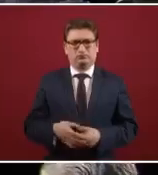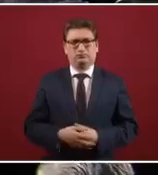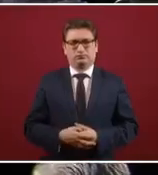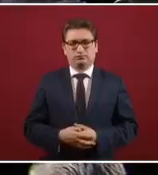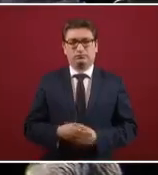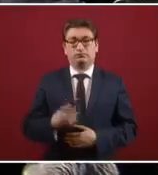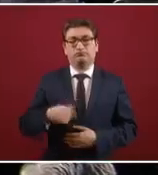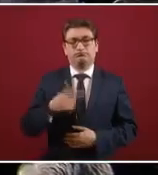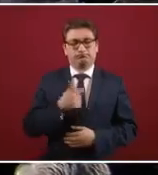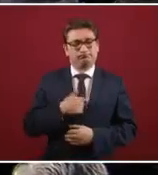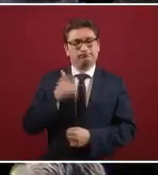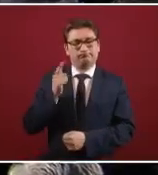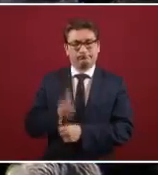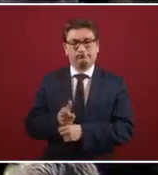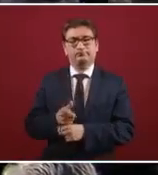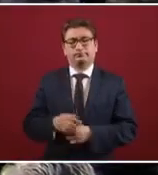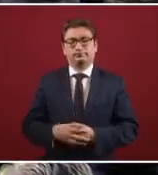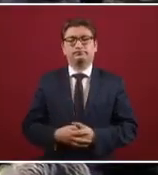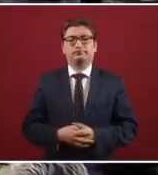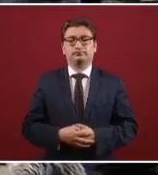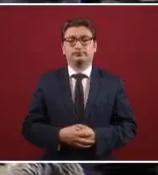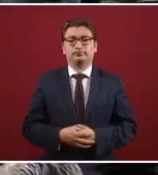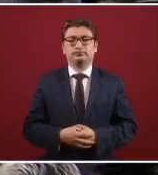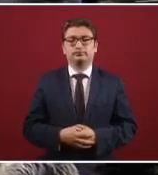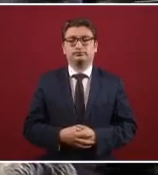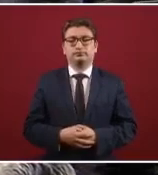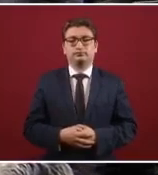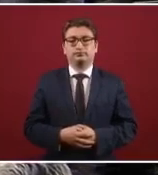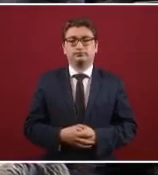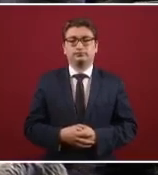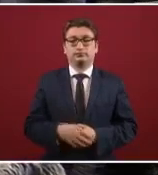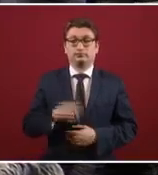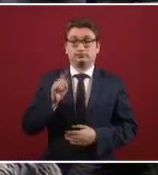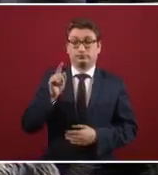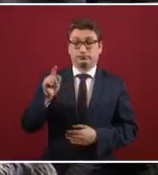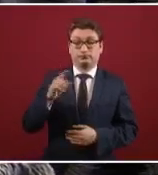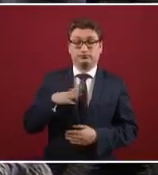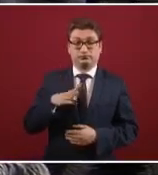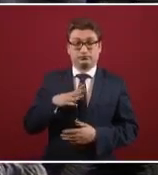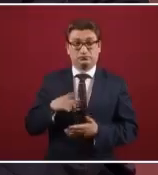nos enteramos de que hay esta casa